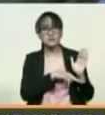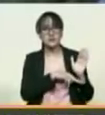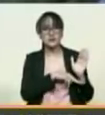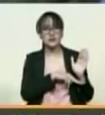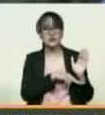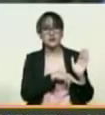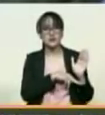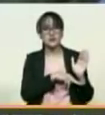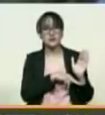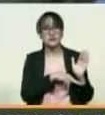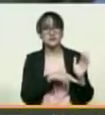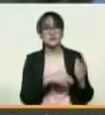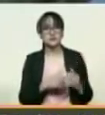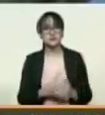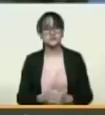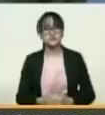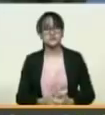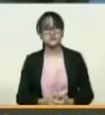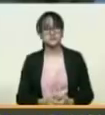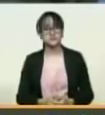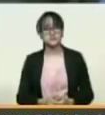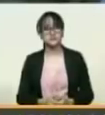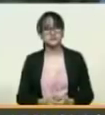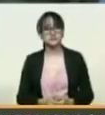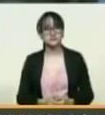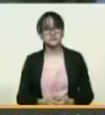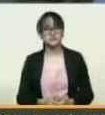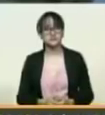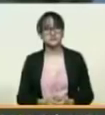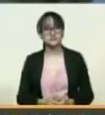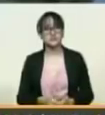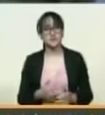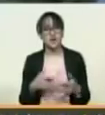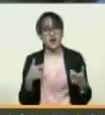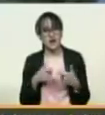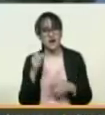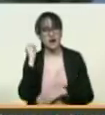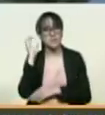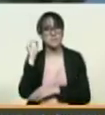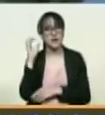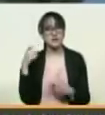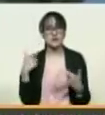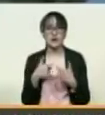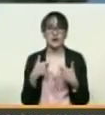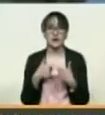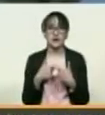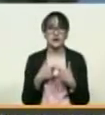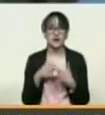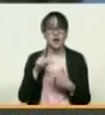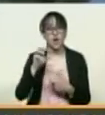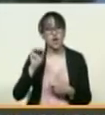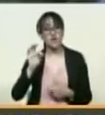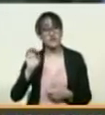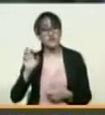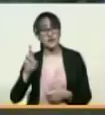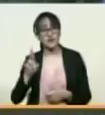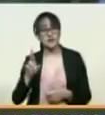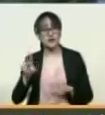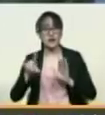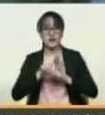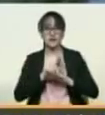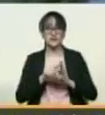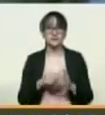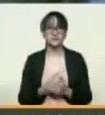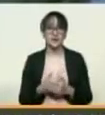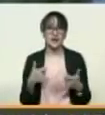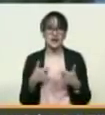inglés existe el término warfare, ¿no?, para referirse a las guerras, a las campañas de guerra, lawfare de la ley también existe. Es